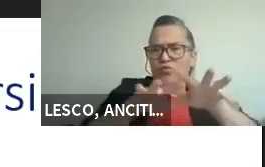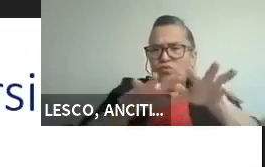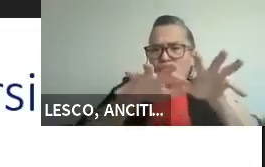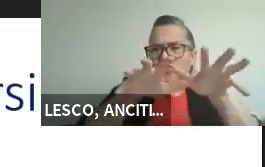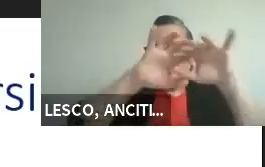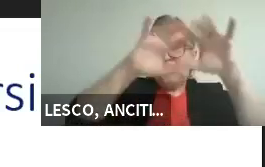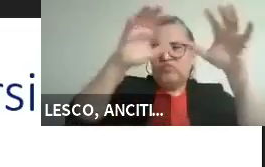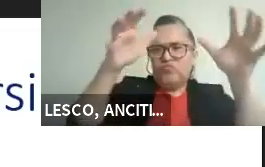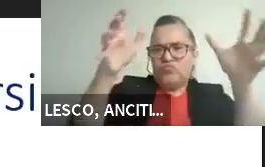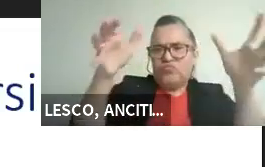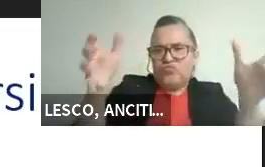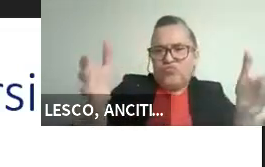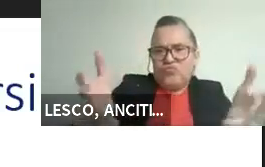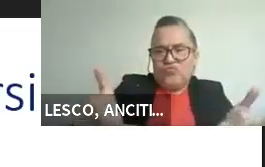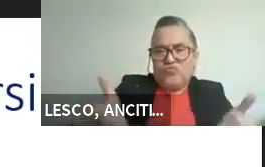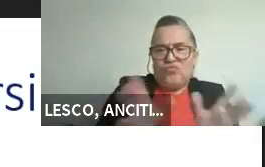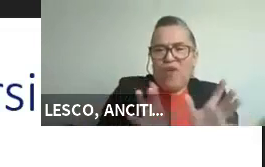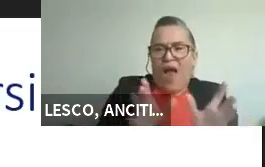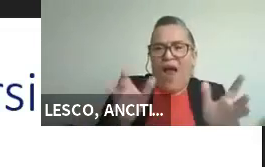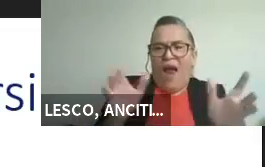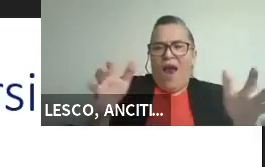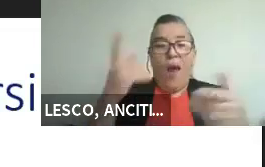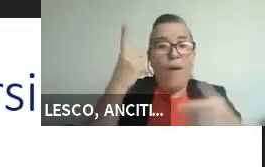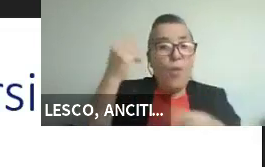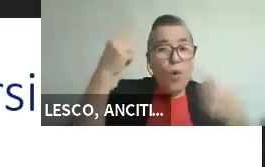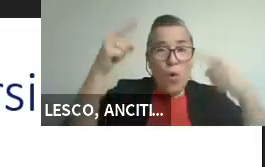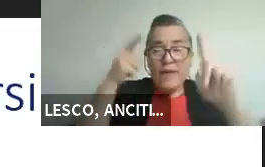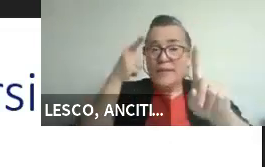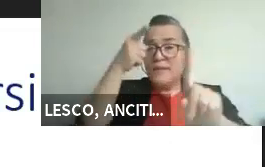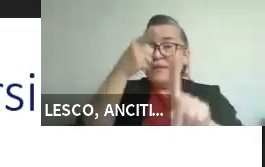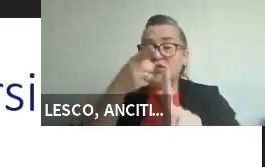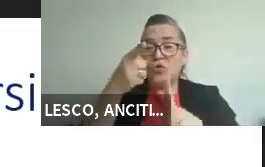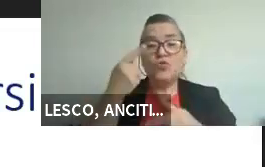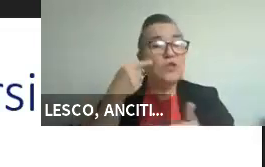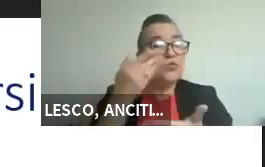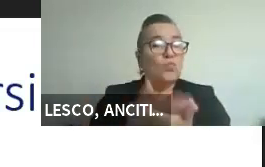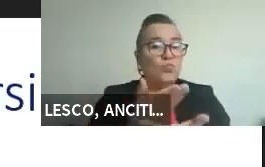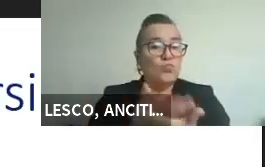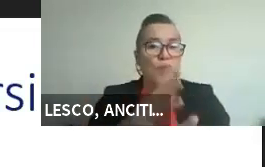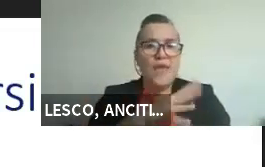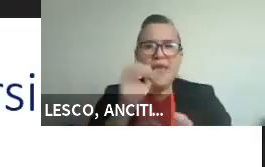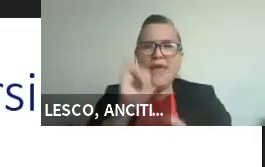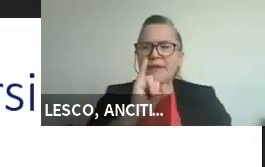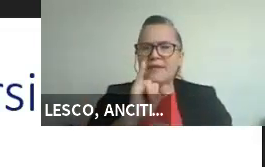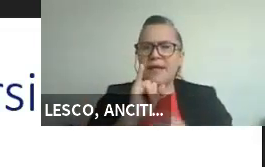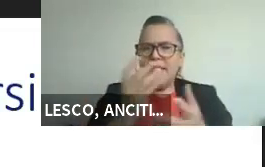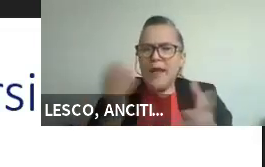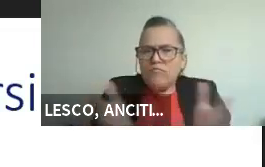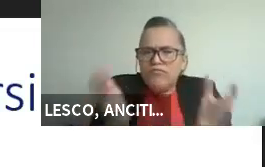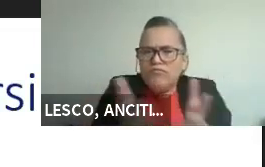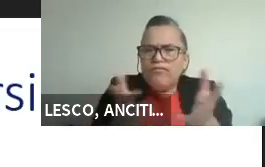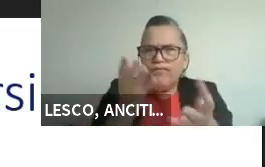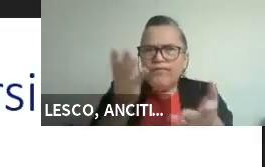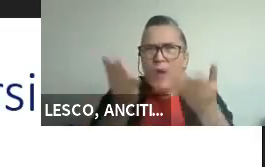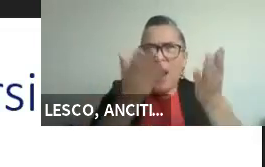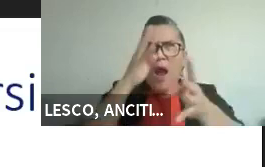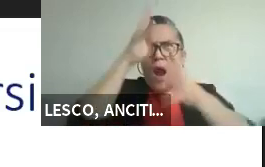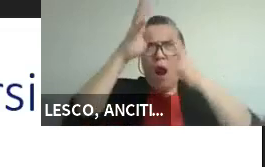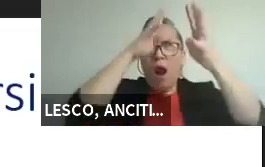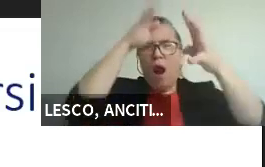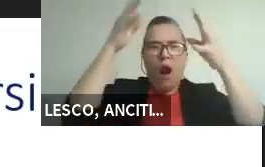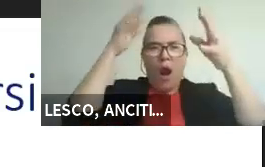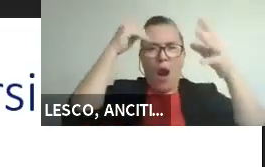por lo exitoso de su planteamiento y por el hecho de que esa creación de conocimiento mediante la investigación